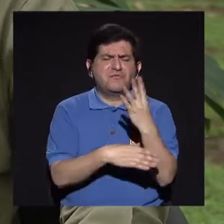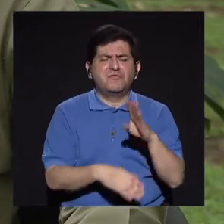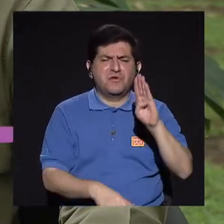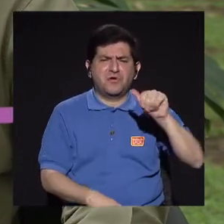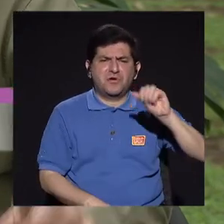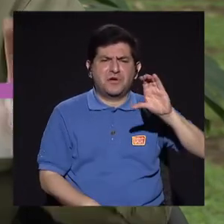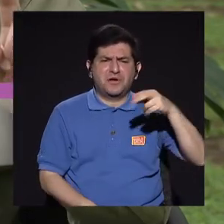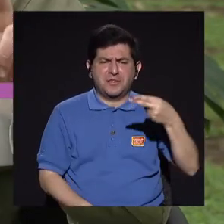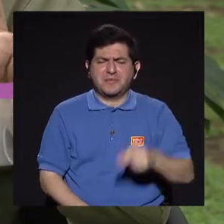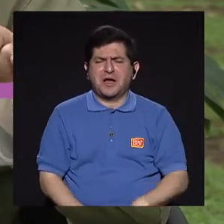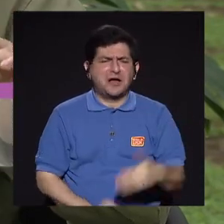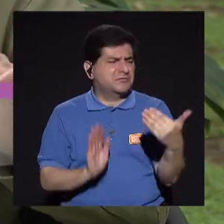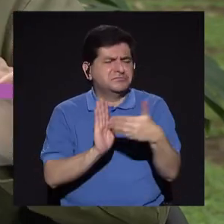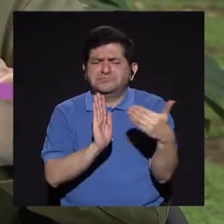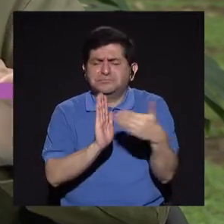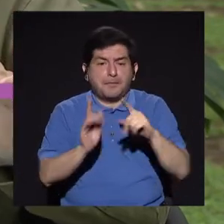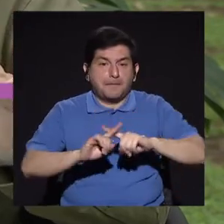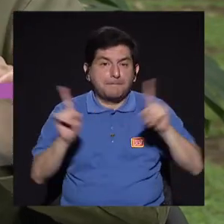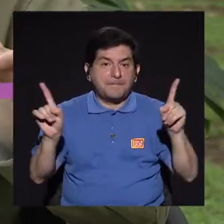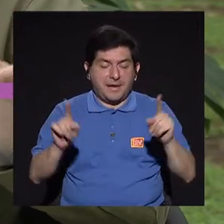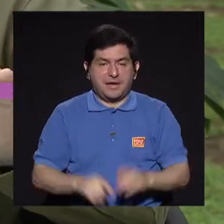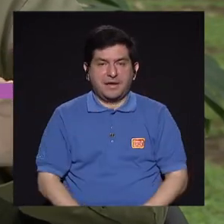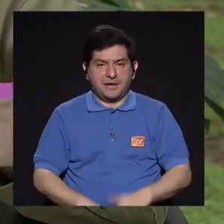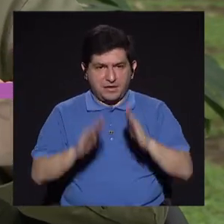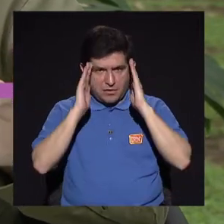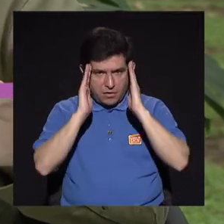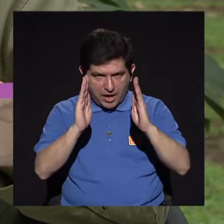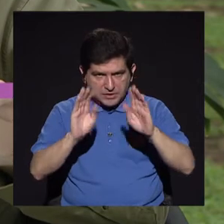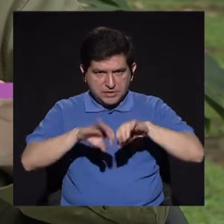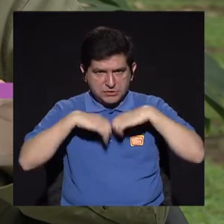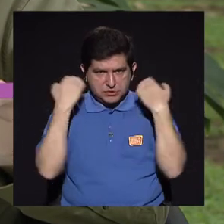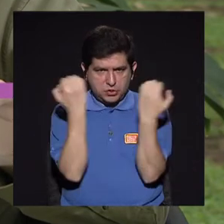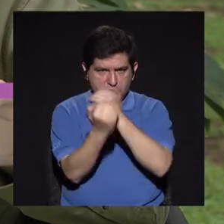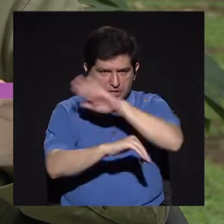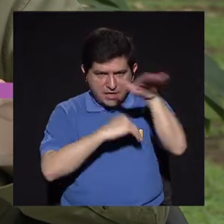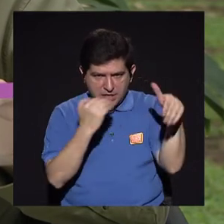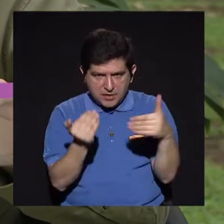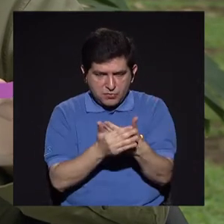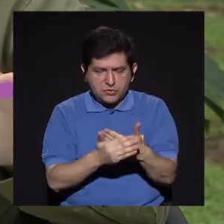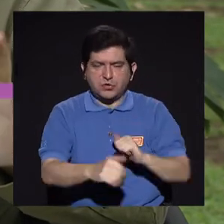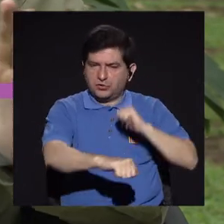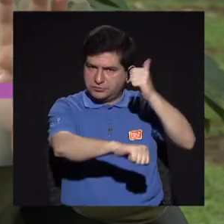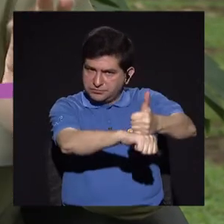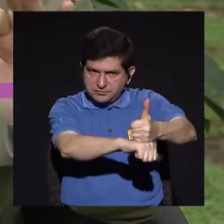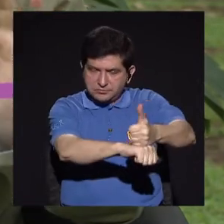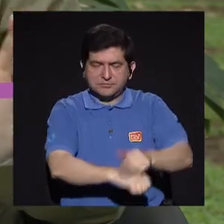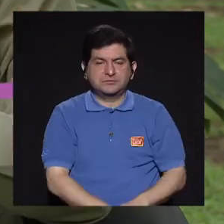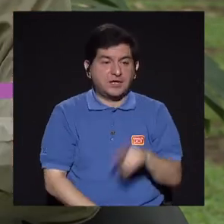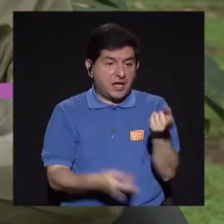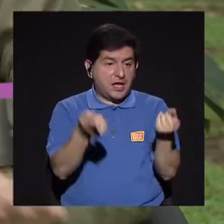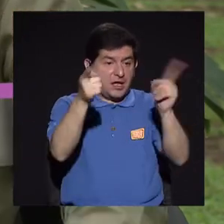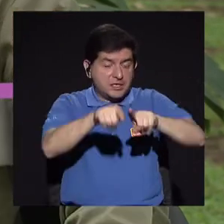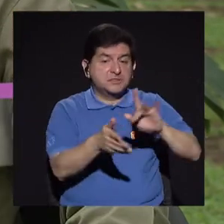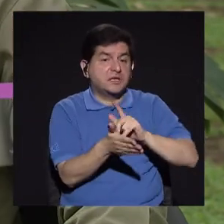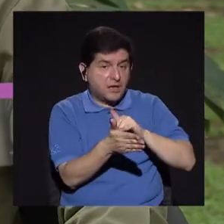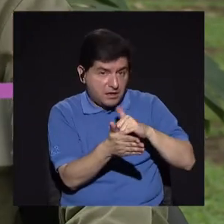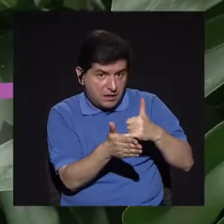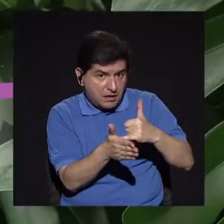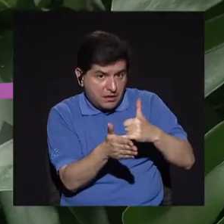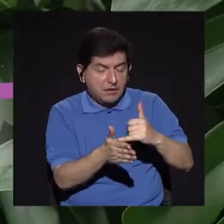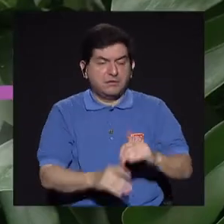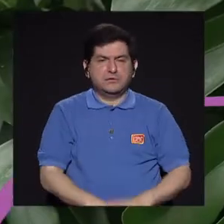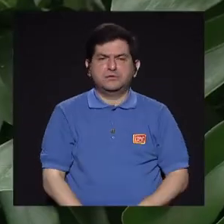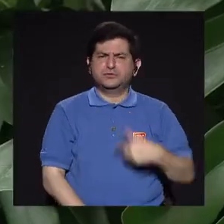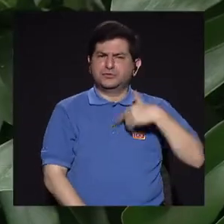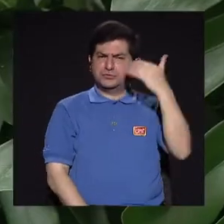Bach. Pero siempre la pongo en el contexto de atención de equipo multidisciplinario. Uh-huh. sea, en este tipo de casos que son tan delicados, ¿no? Y